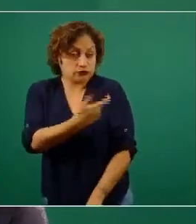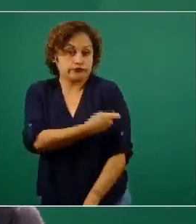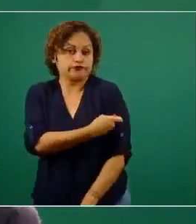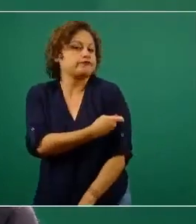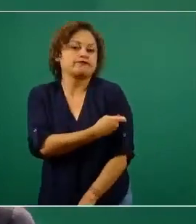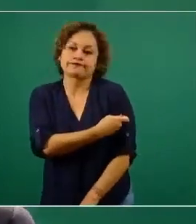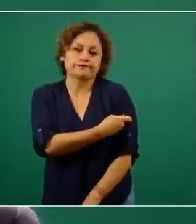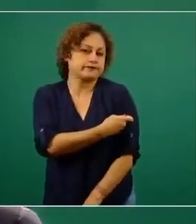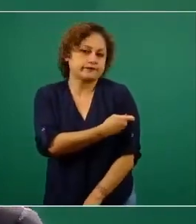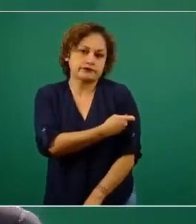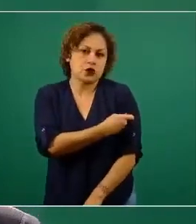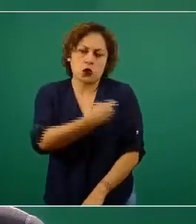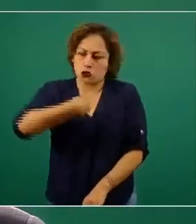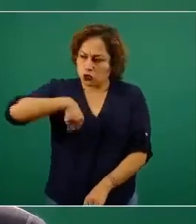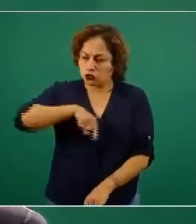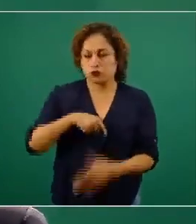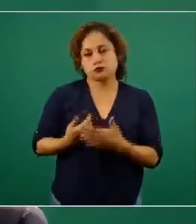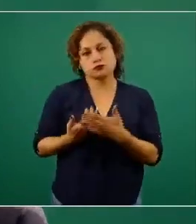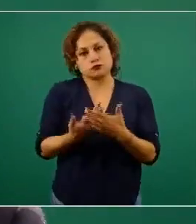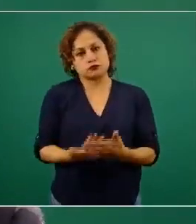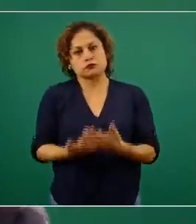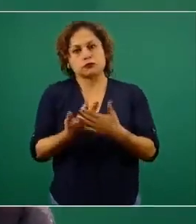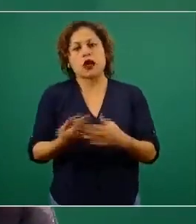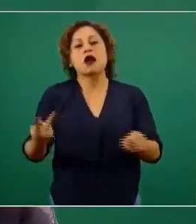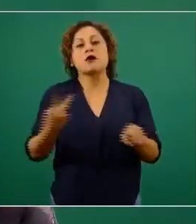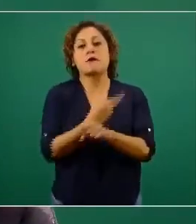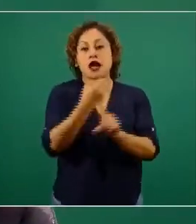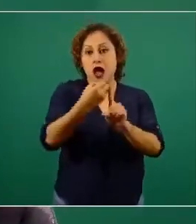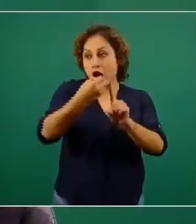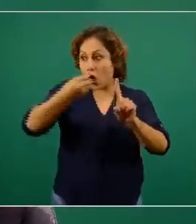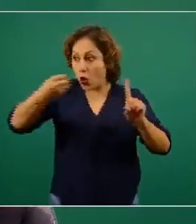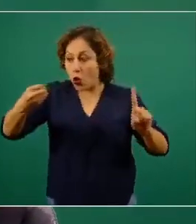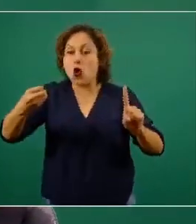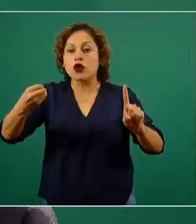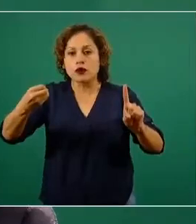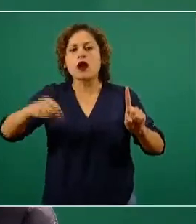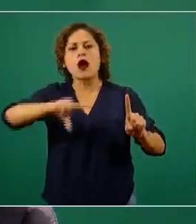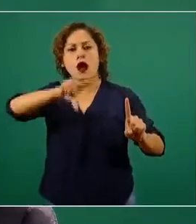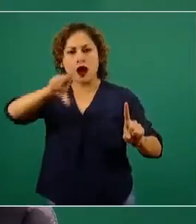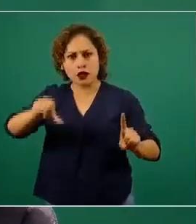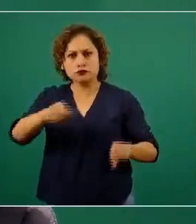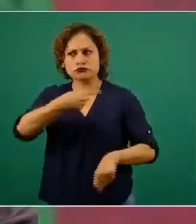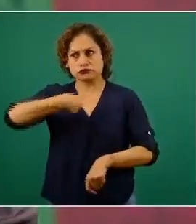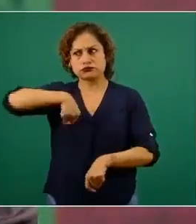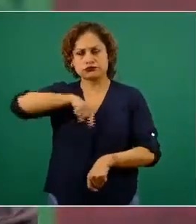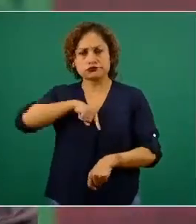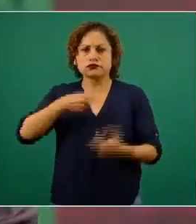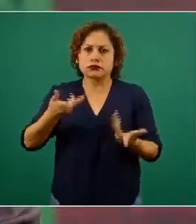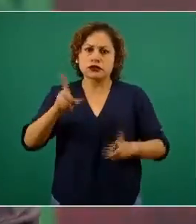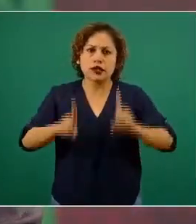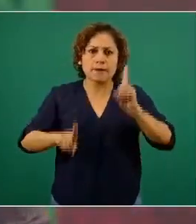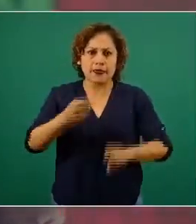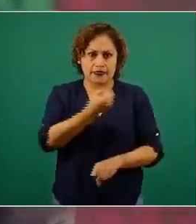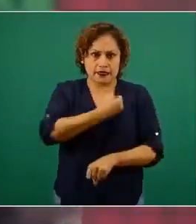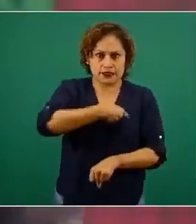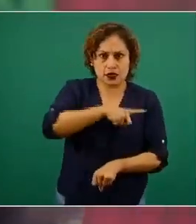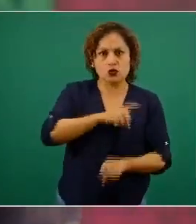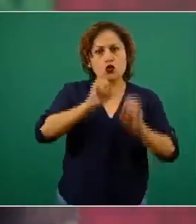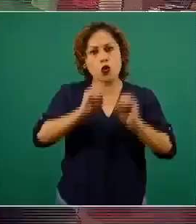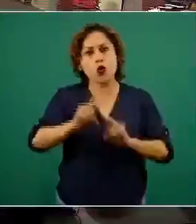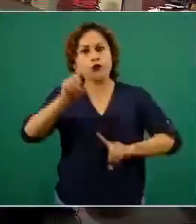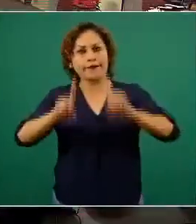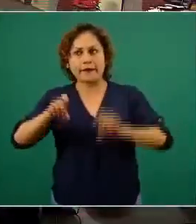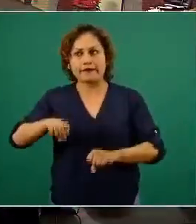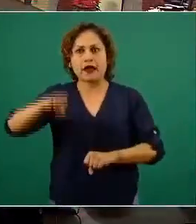momento hasta que nos corresponda por nuestra condición de salud o nuestra condición de edad. Gracias.